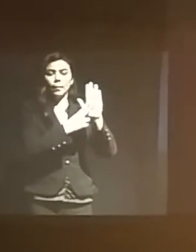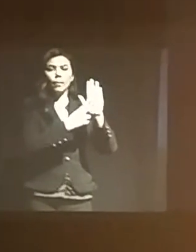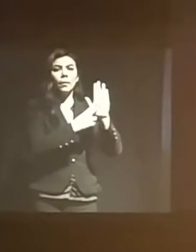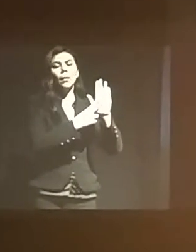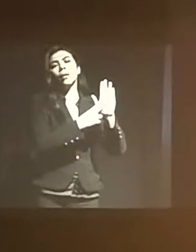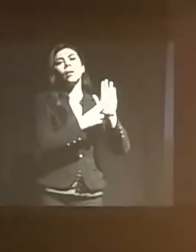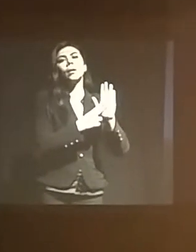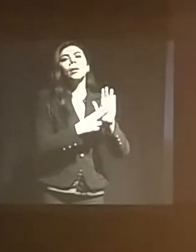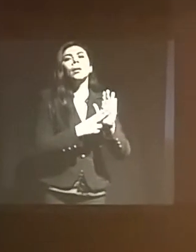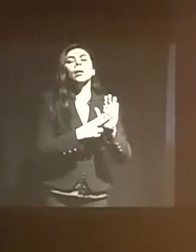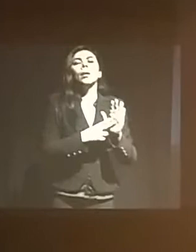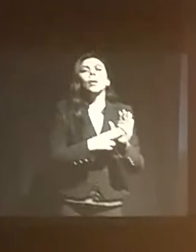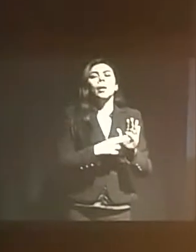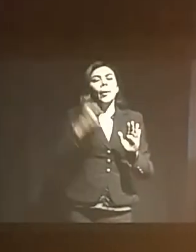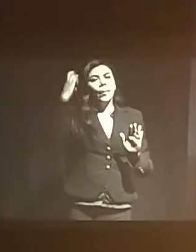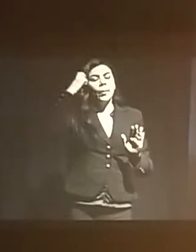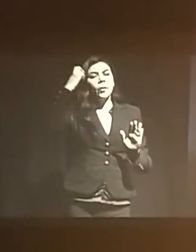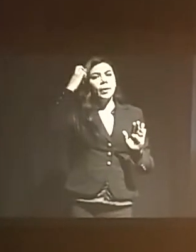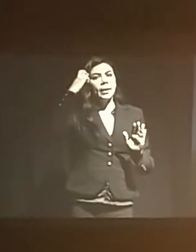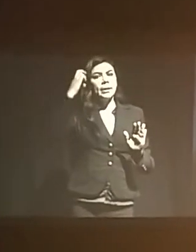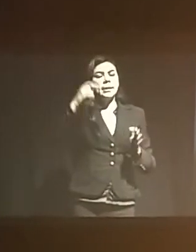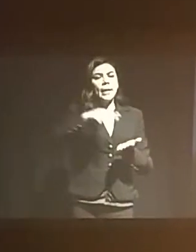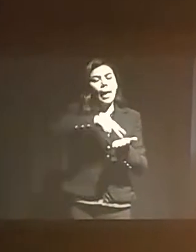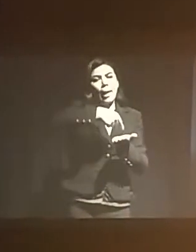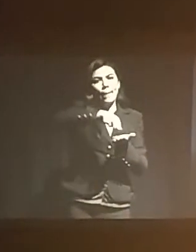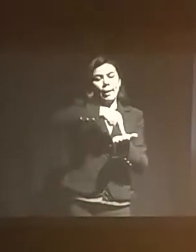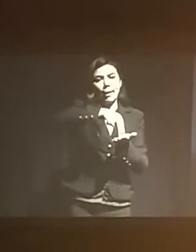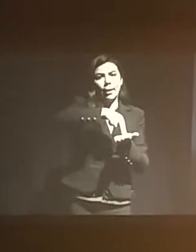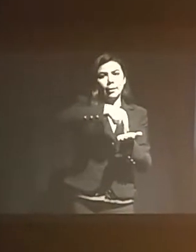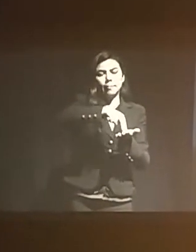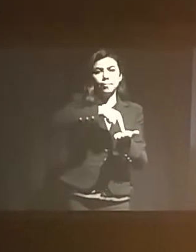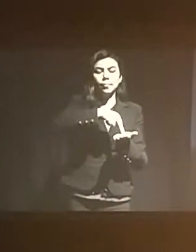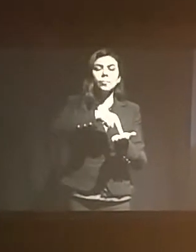urbano Providencia-Alameda plantea una intervención al eje